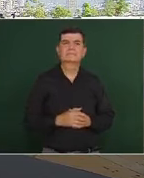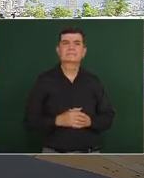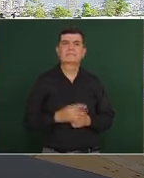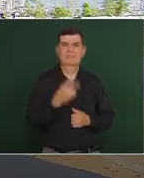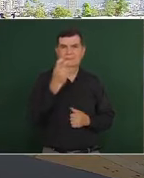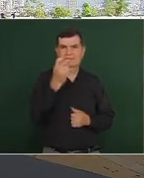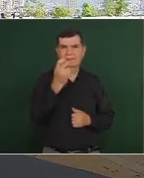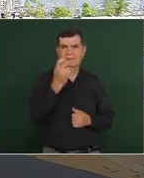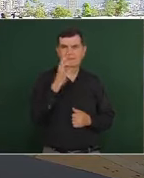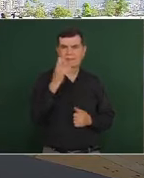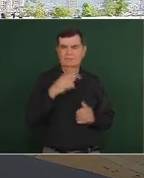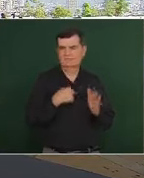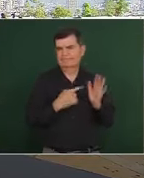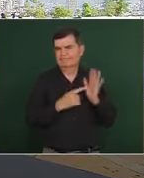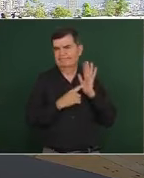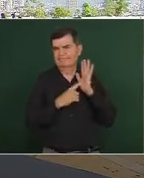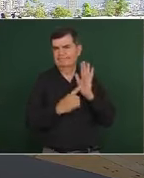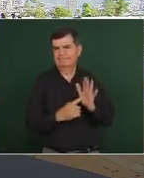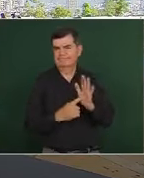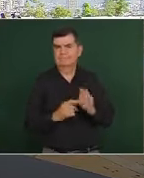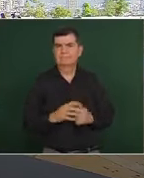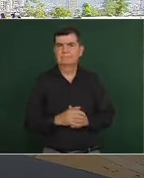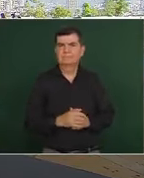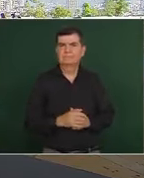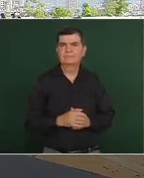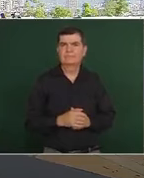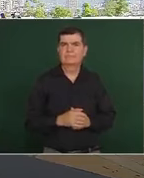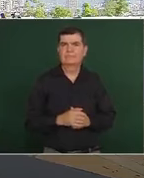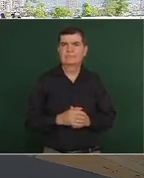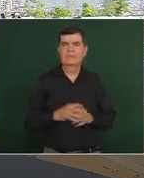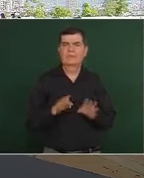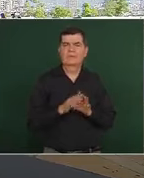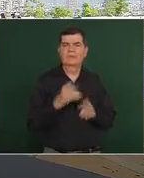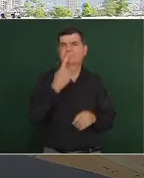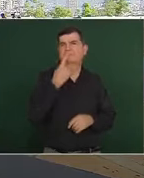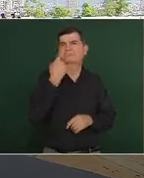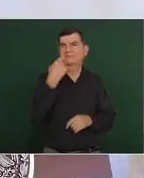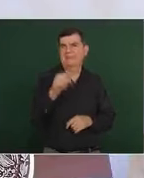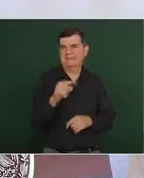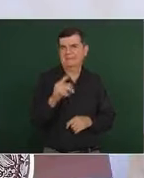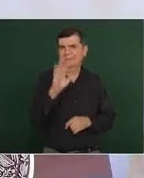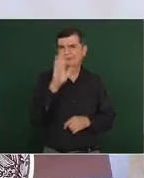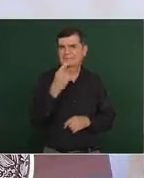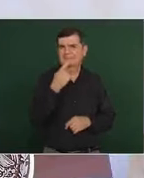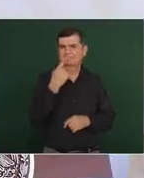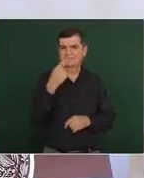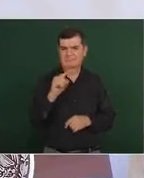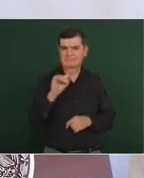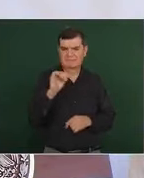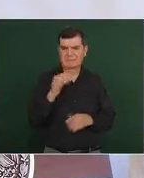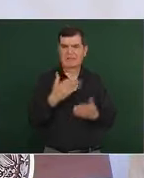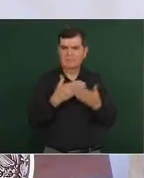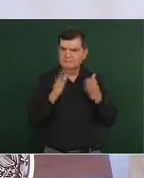esto ya se presentó como una queja que se está viendo.